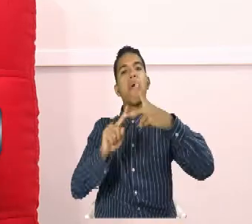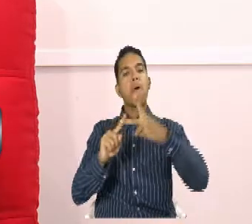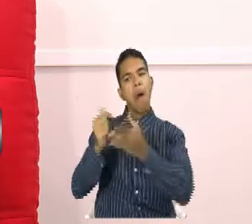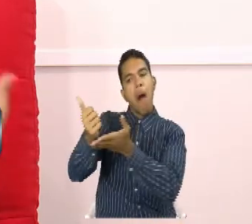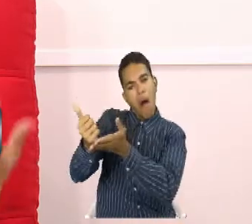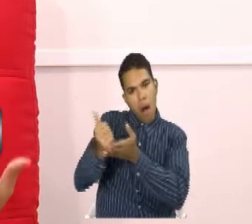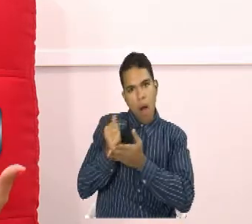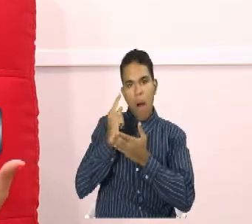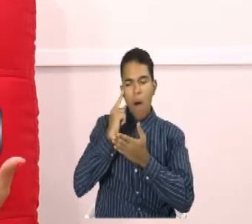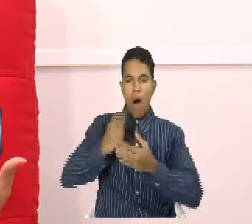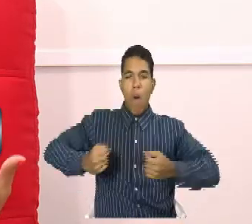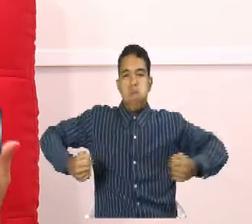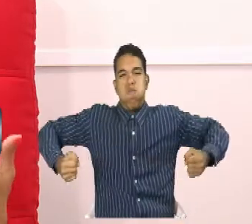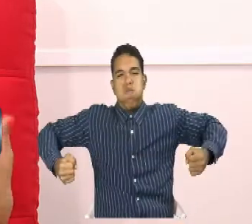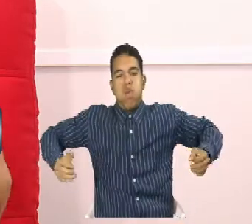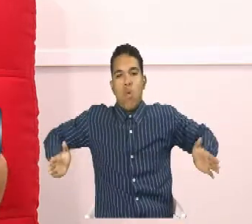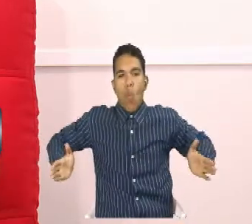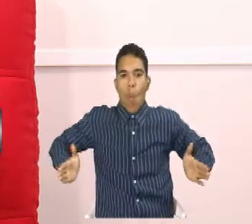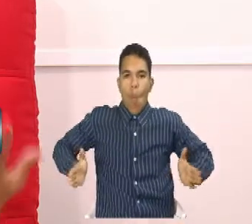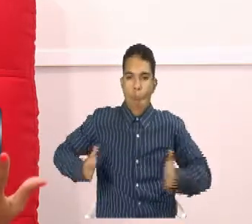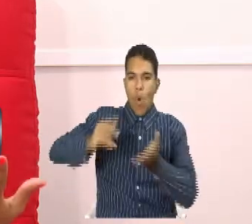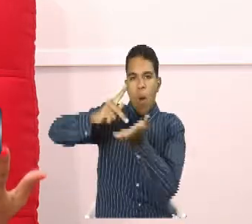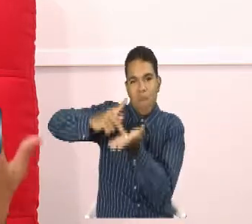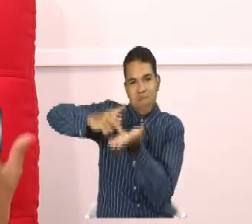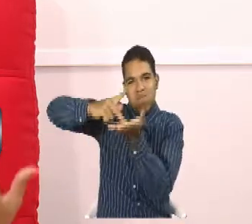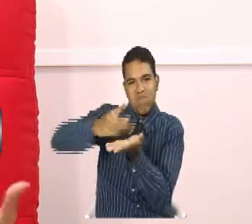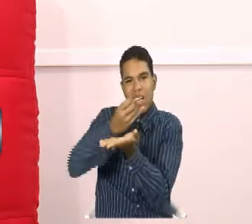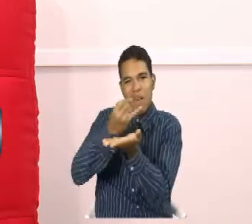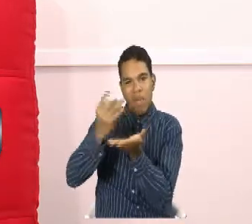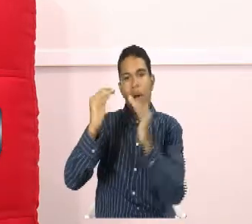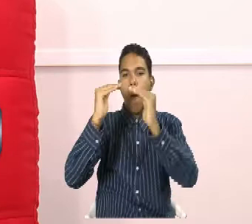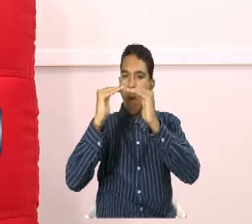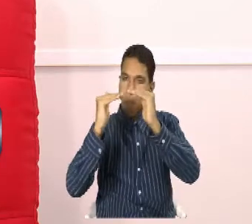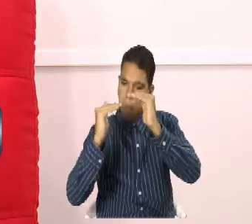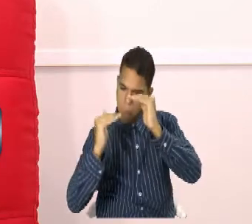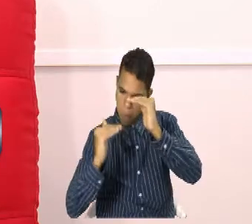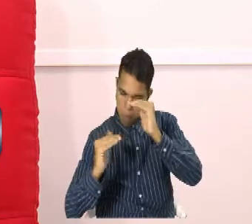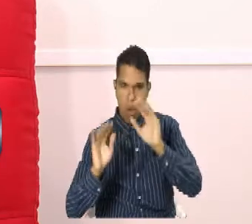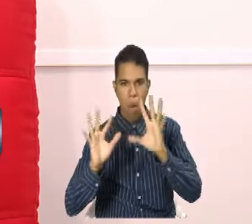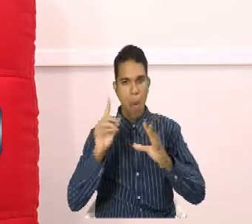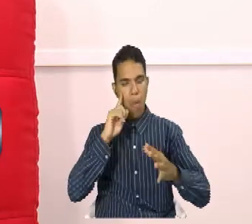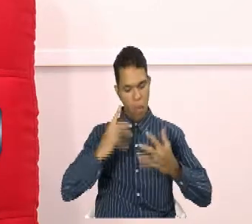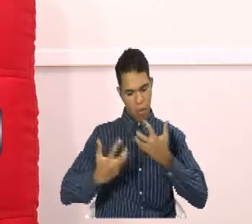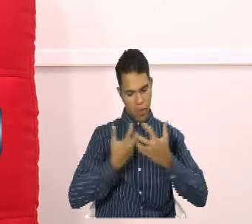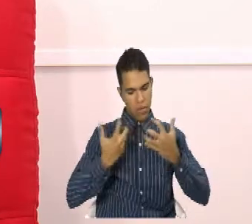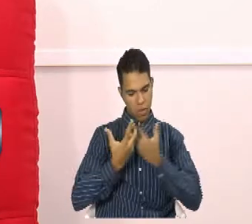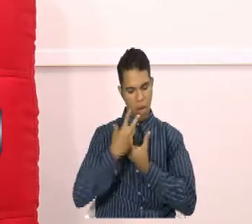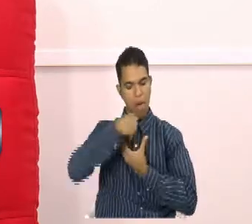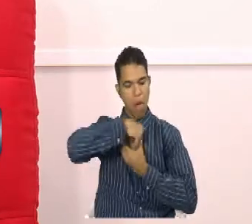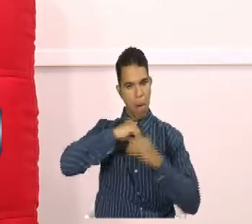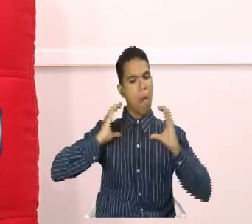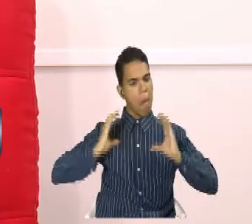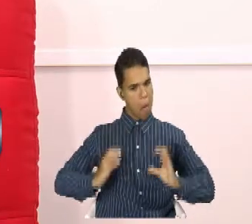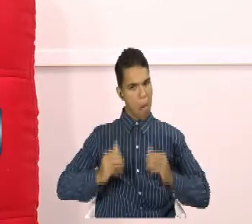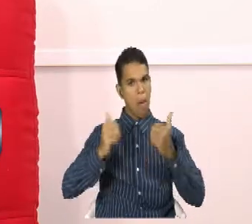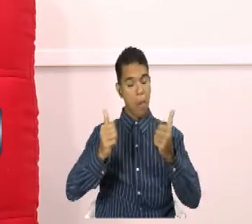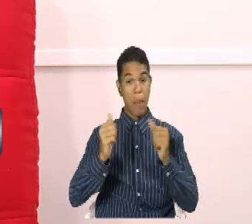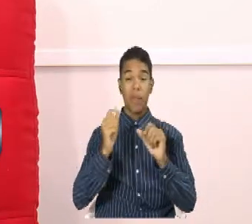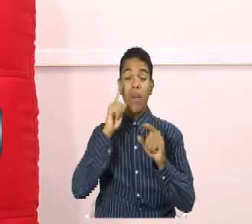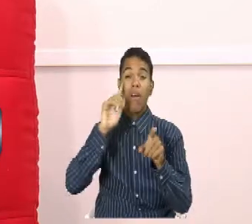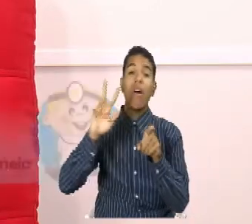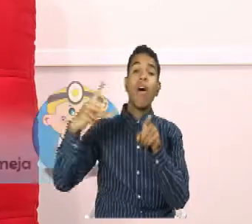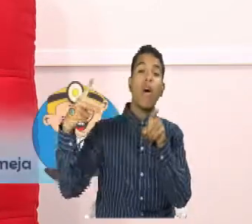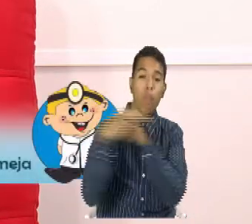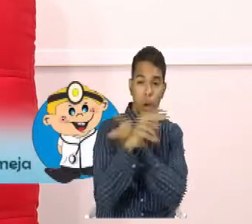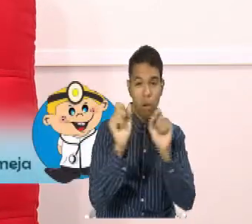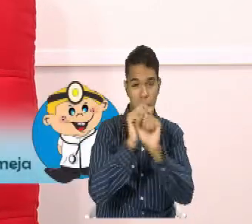darle entrenamiento al cuerpo diario, que también hace que nuestro cuerpo y nuestro sistema esté más saludable. Bueno, vamos a una pausa comercial, pero antes quiero recomendarles Pedicentro,